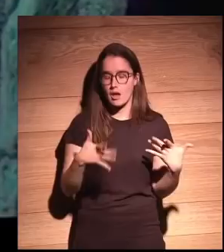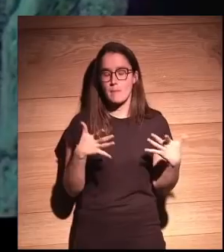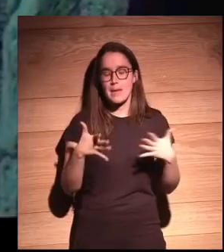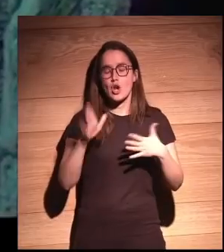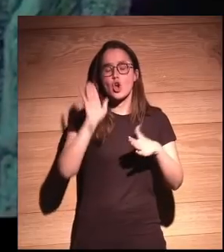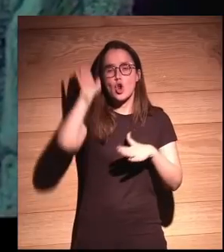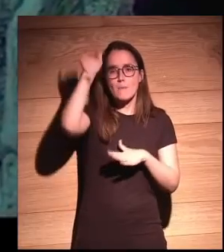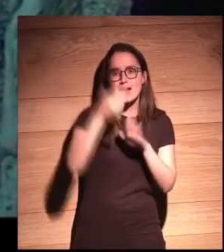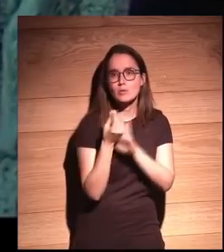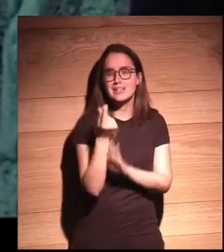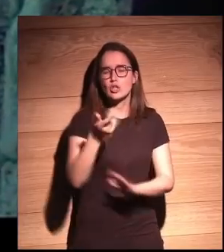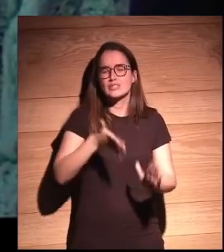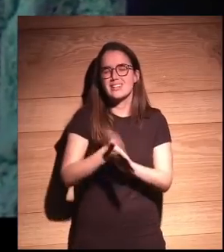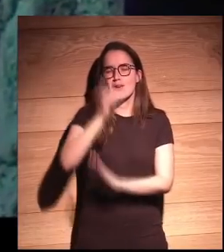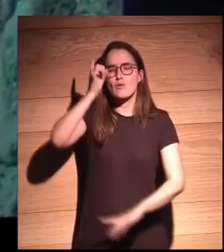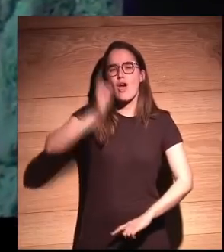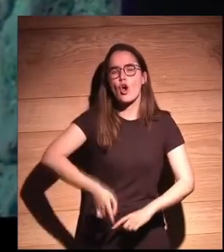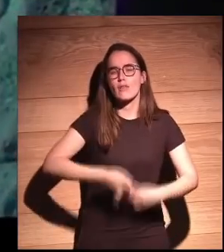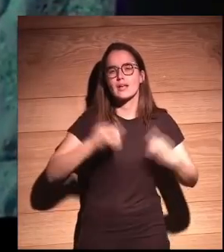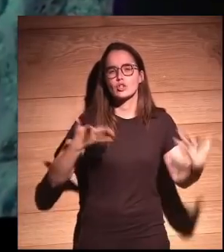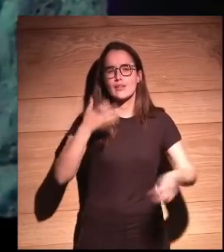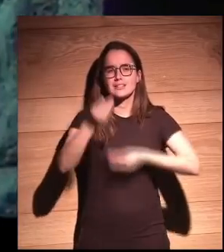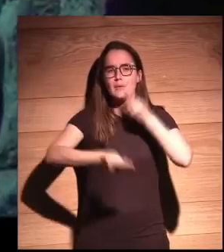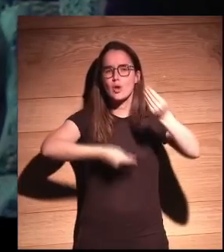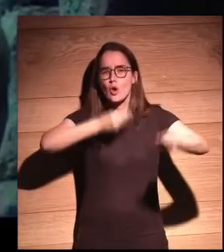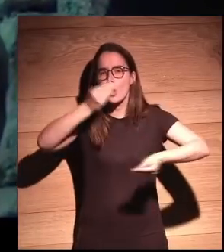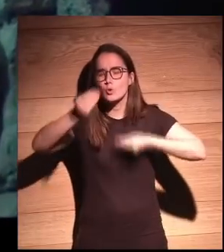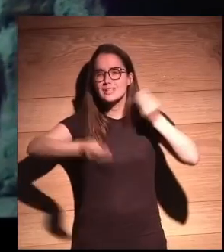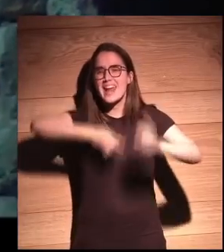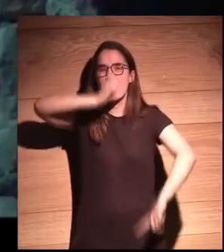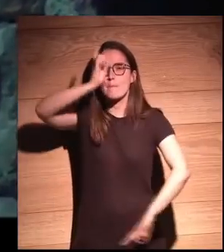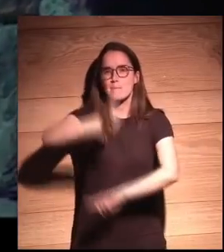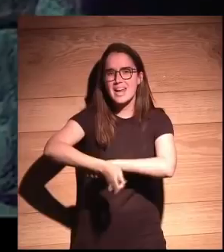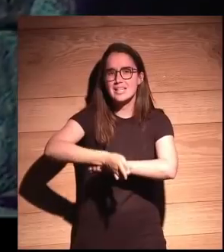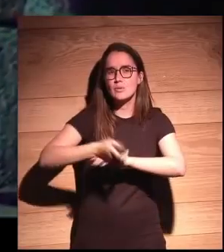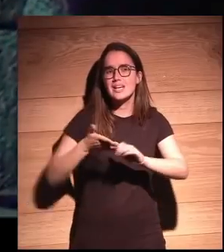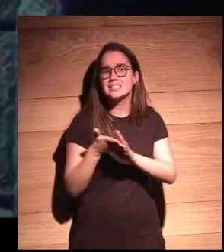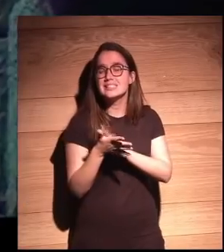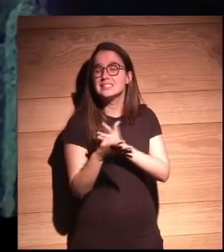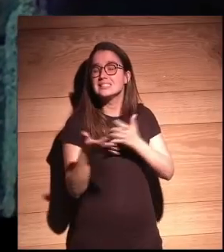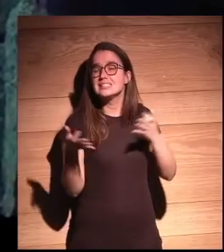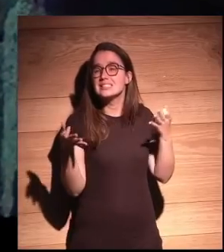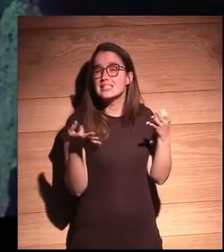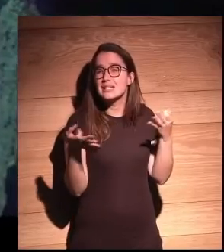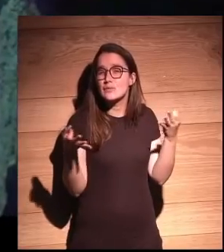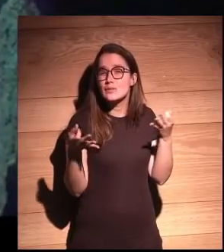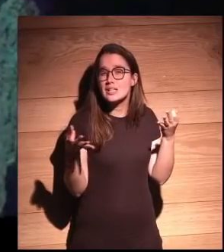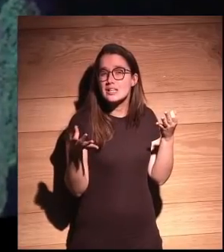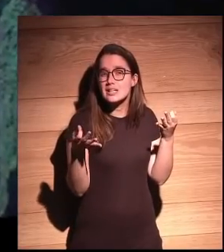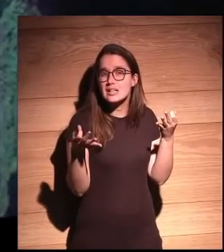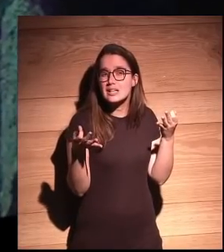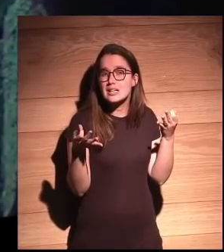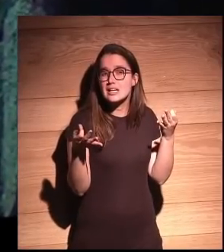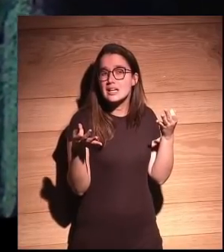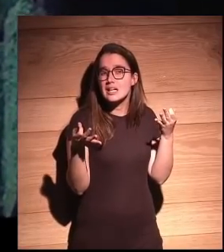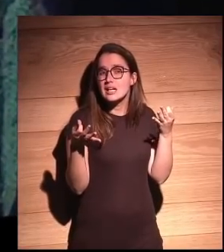romanos marchaos es una orden, así que hay que usar... ¡El imperativo! ¿Qué es? It, it.